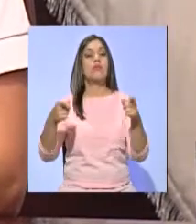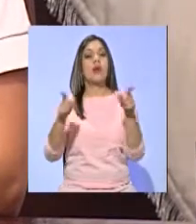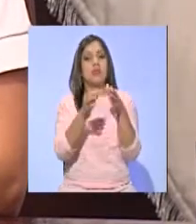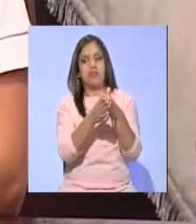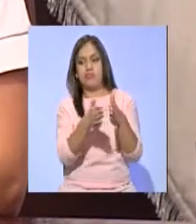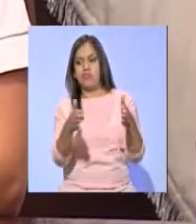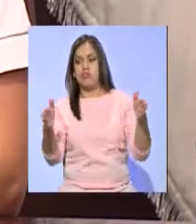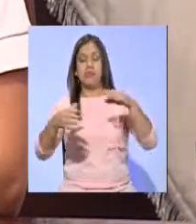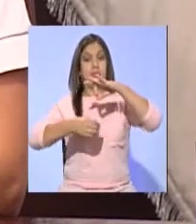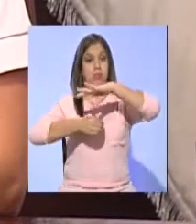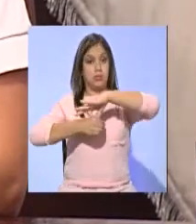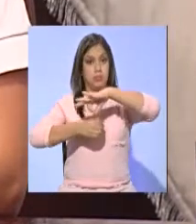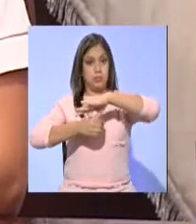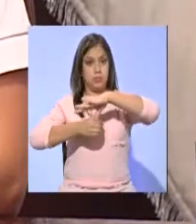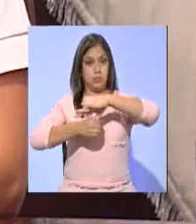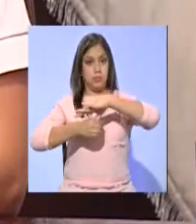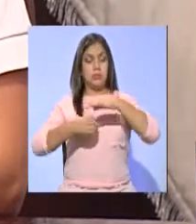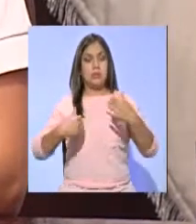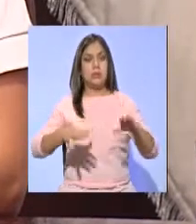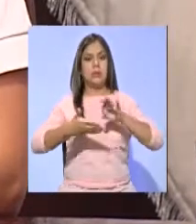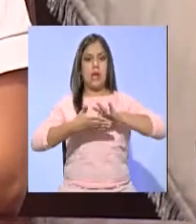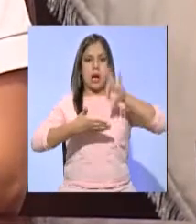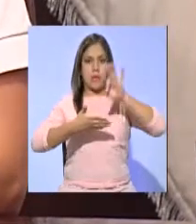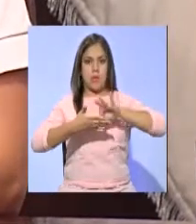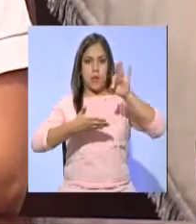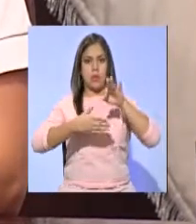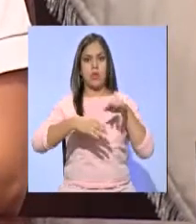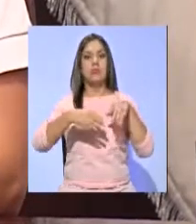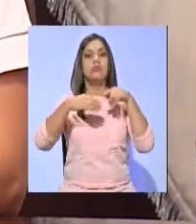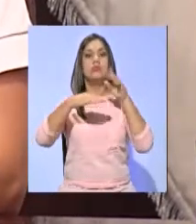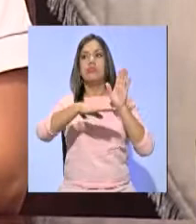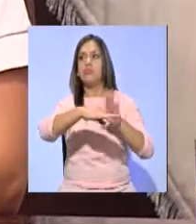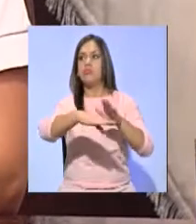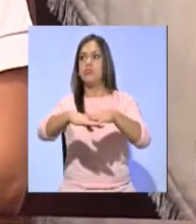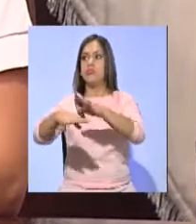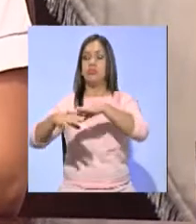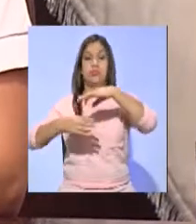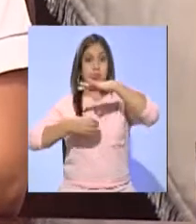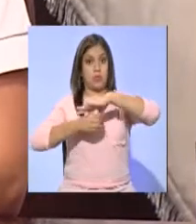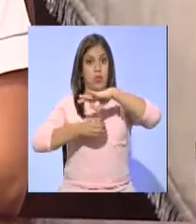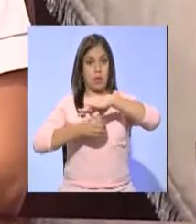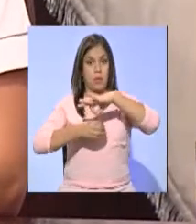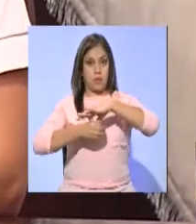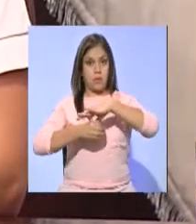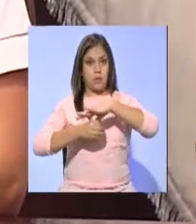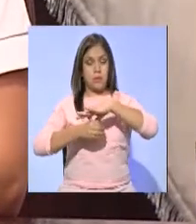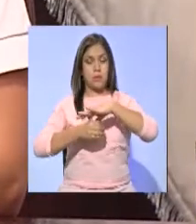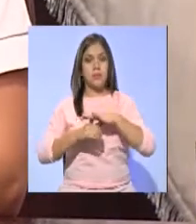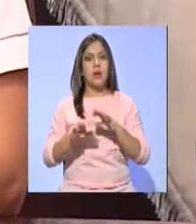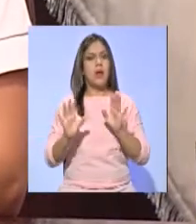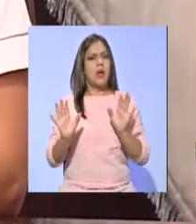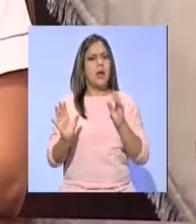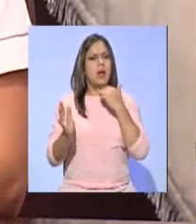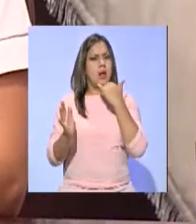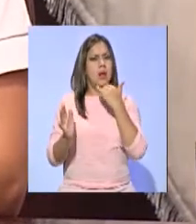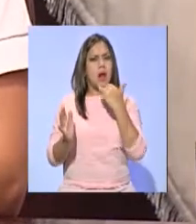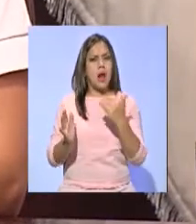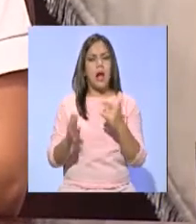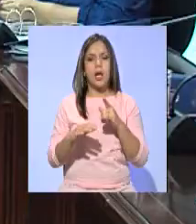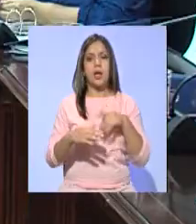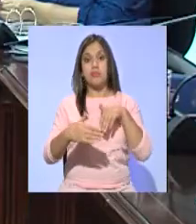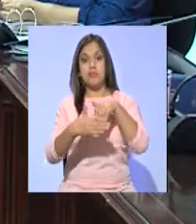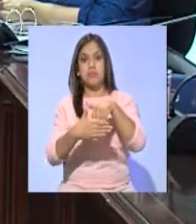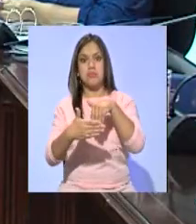electoral y se ha aprobado la convocatoria a las elecciones, nada ni nadie las puede